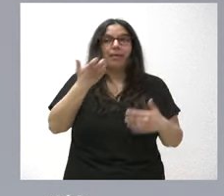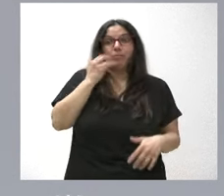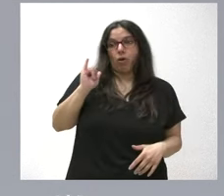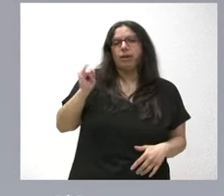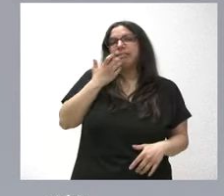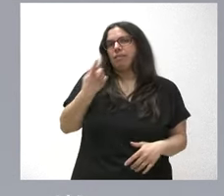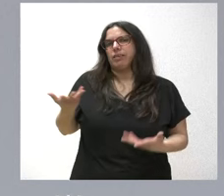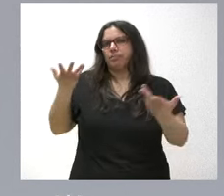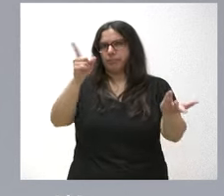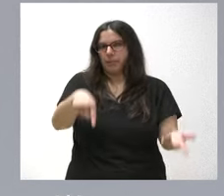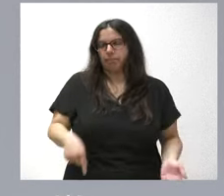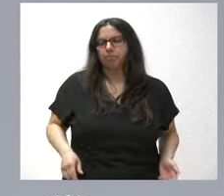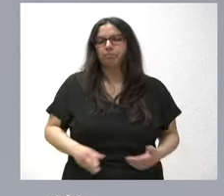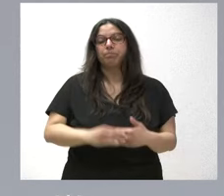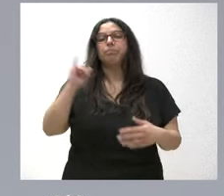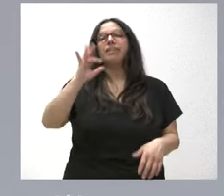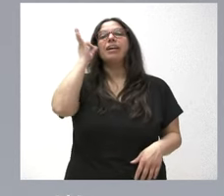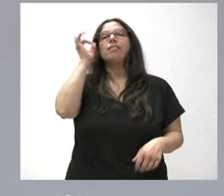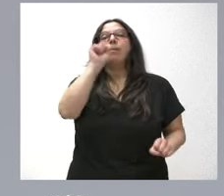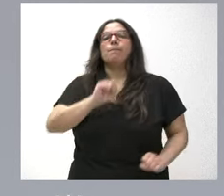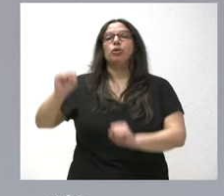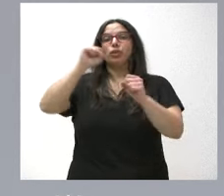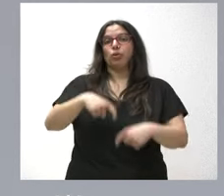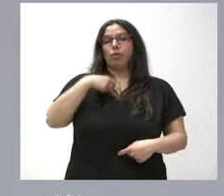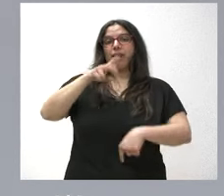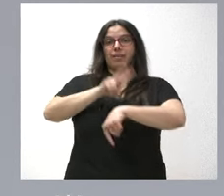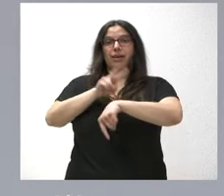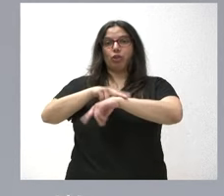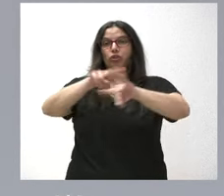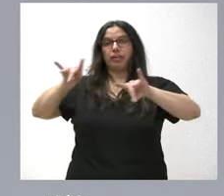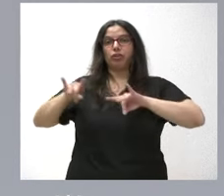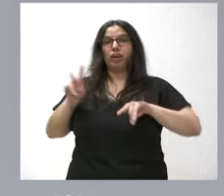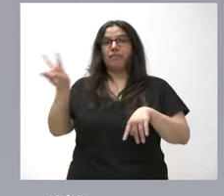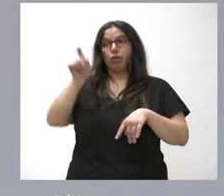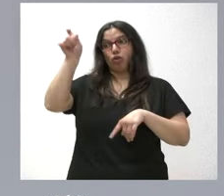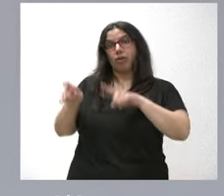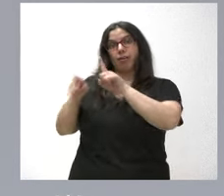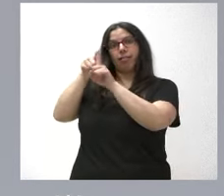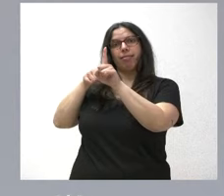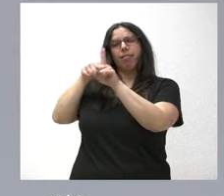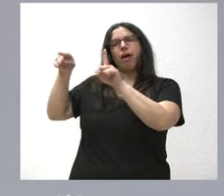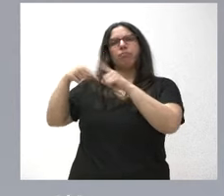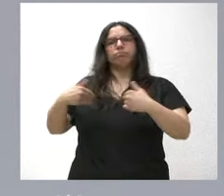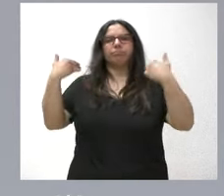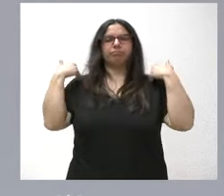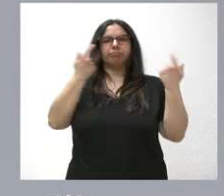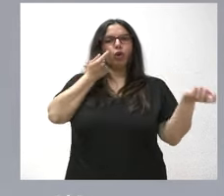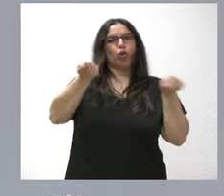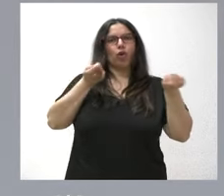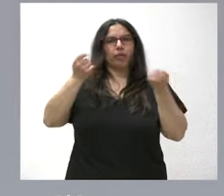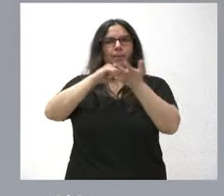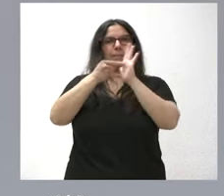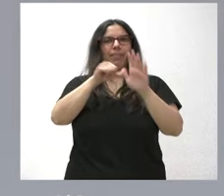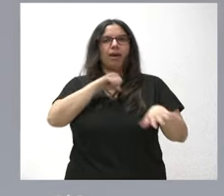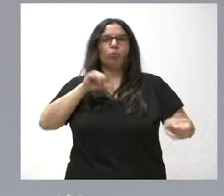autónoma. La jefa de Protección Ciudadana de la Delegación Territorial de Valladolid será la que dirija este plan de